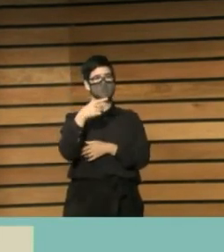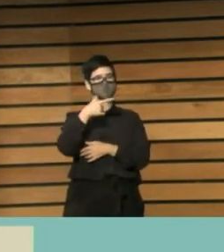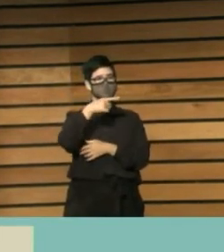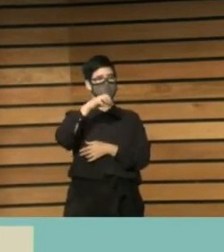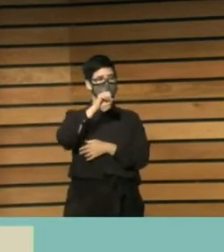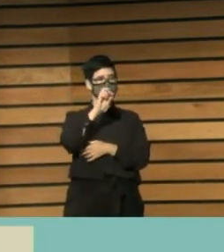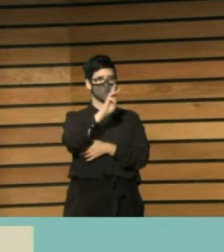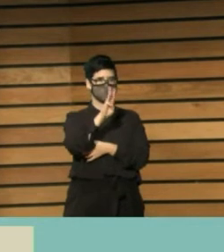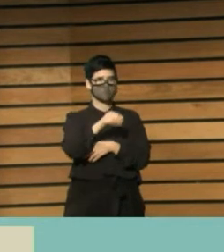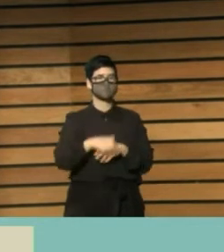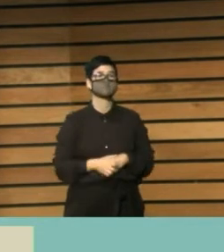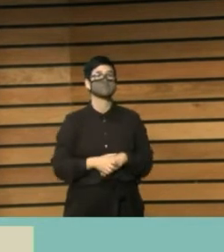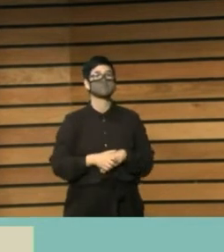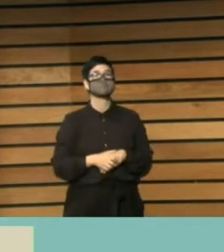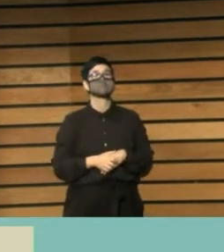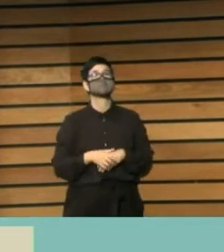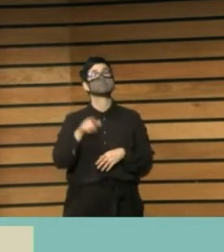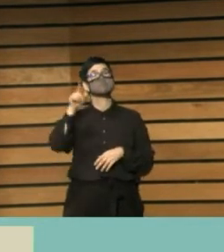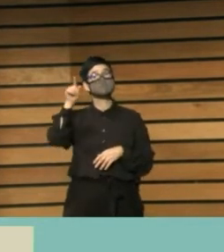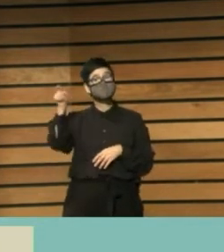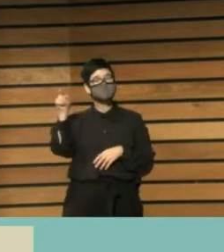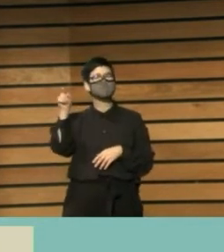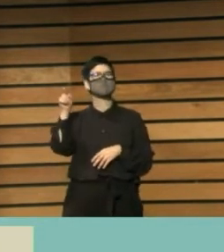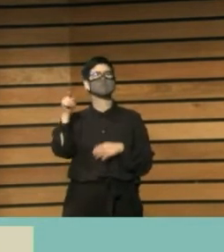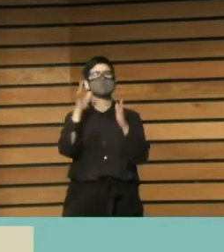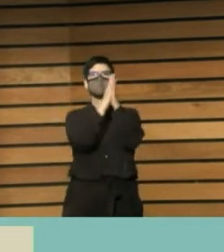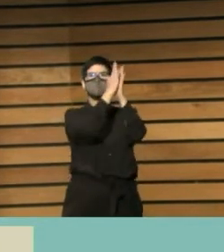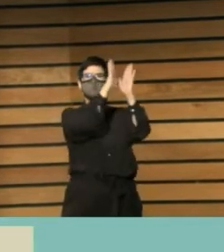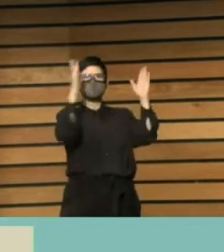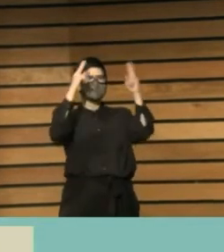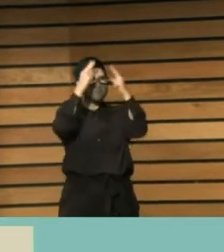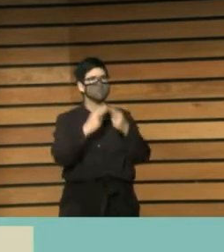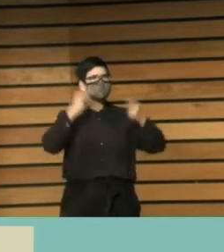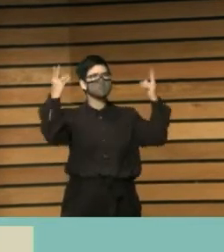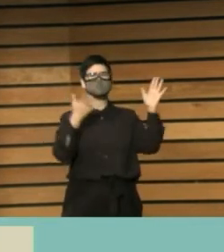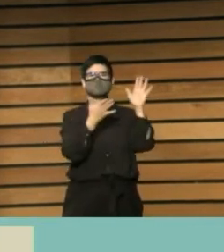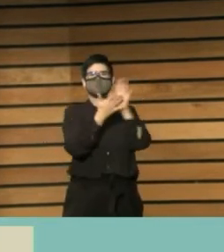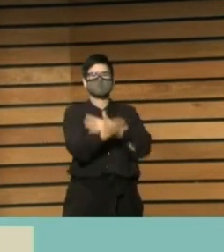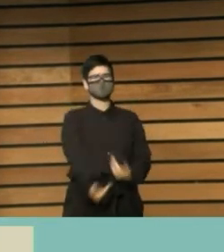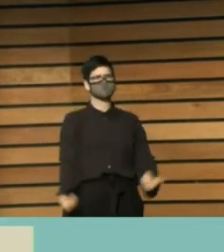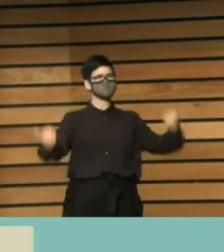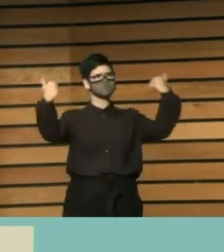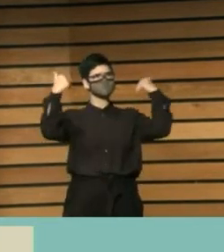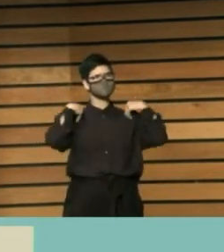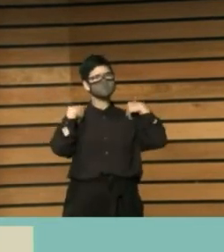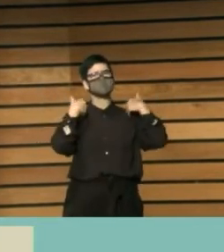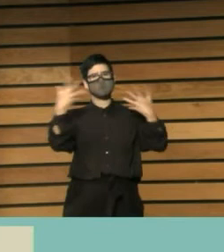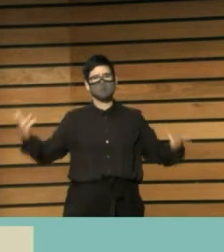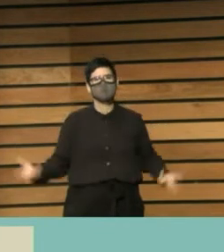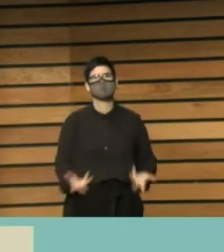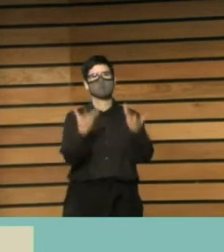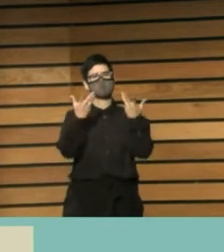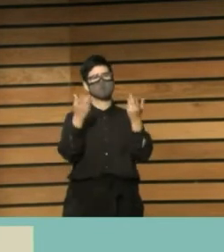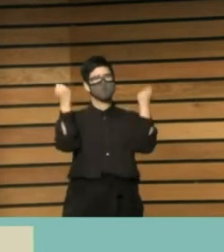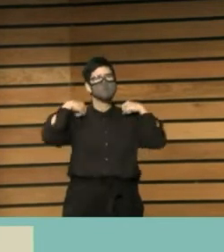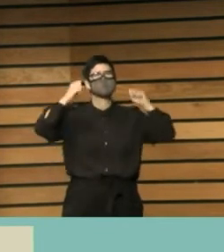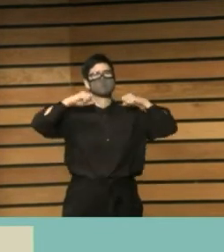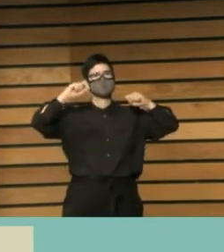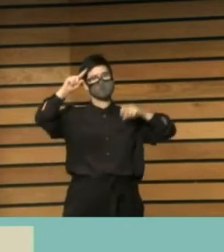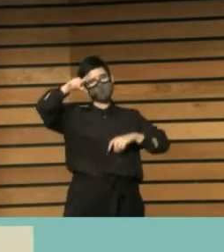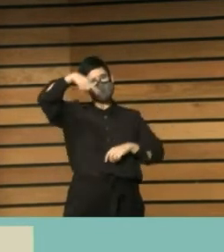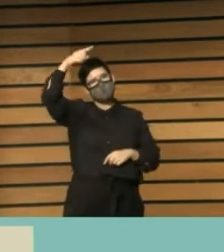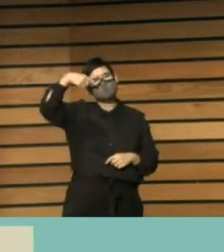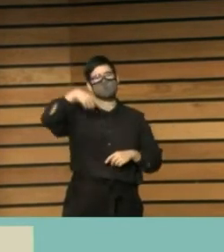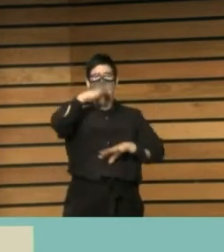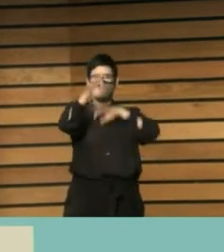bibliotecas, las bibliotecas públicas son agentes que contribuyen a ejercitar prácticas culturales, a organizar eventos en los